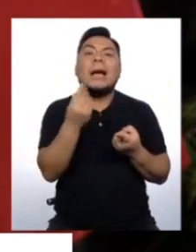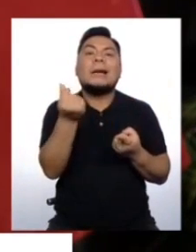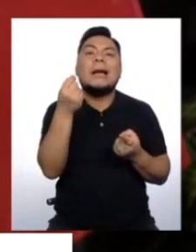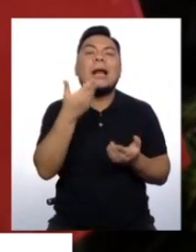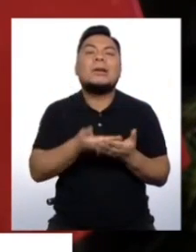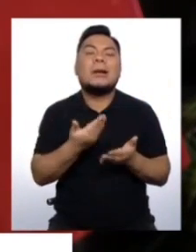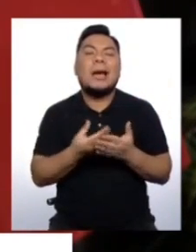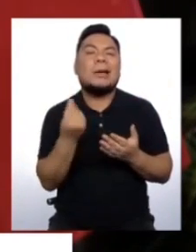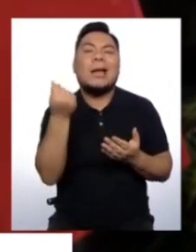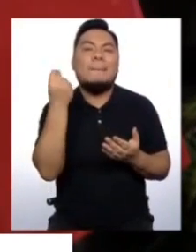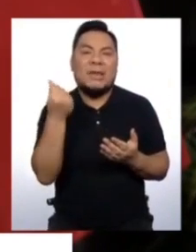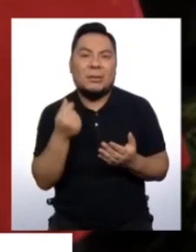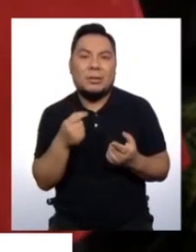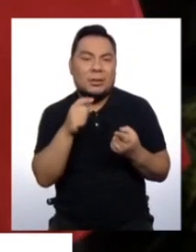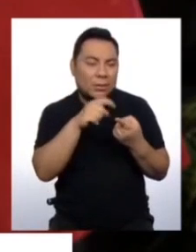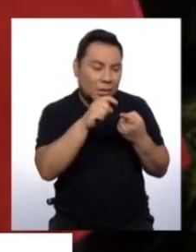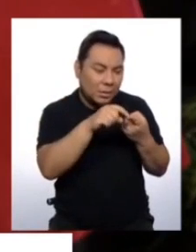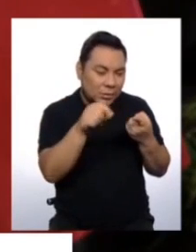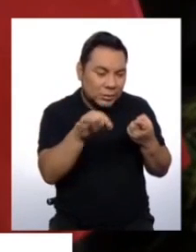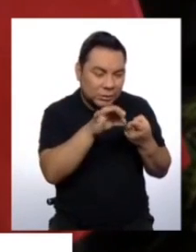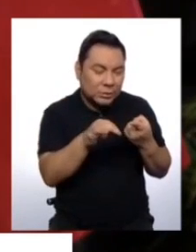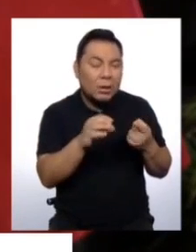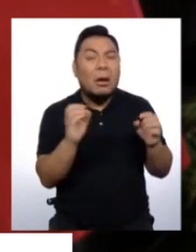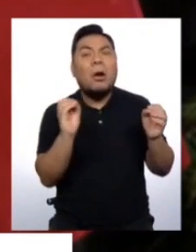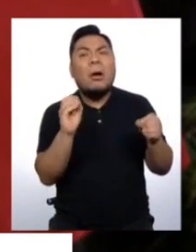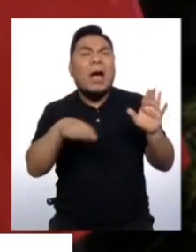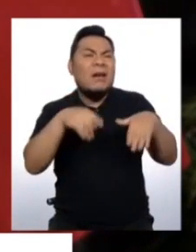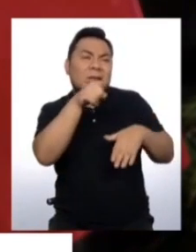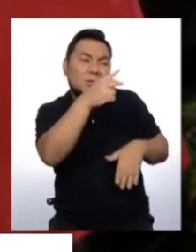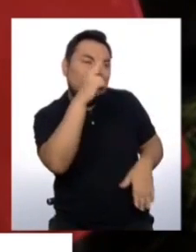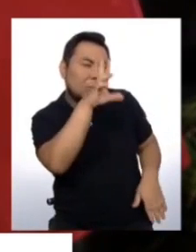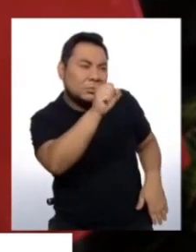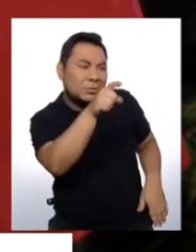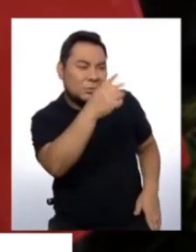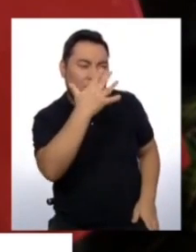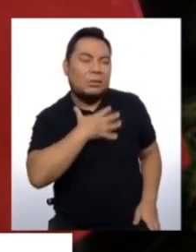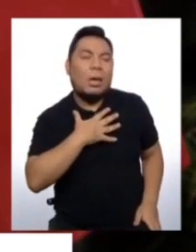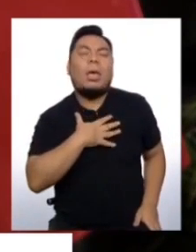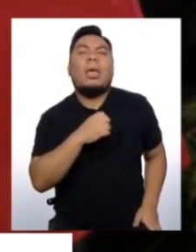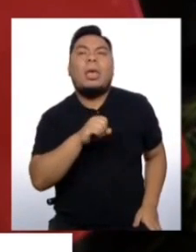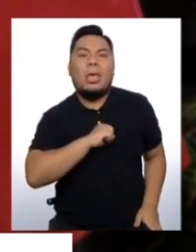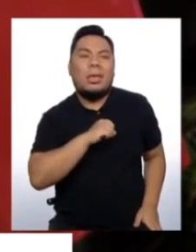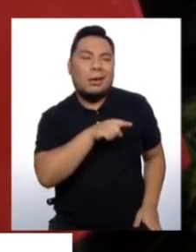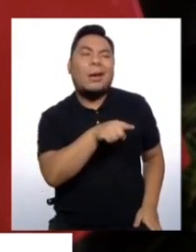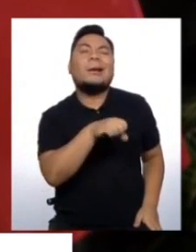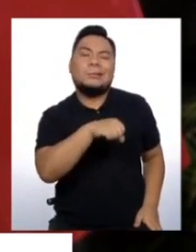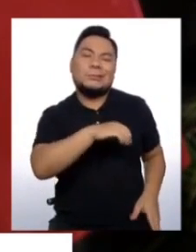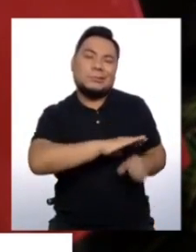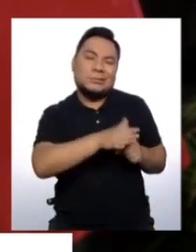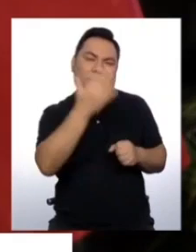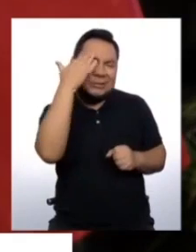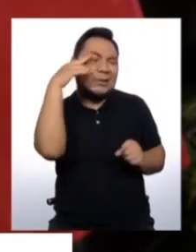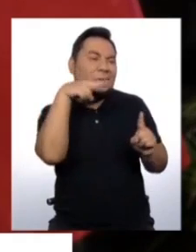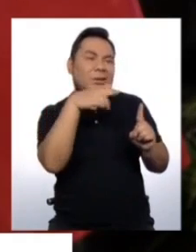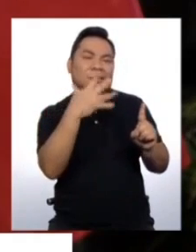la prueba, porque por los síntomas es evidente que esta persona tiene el virus, porque tiene